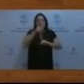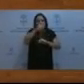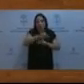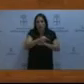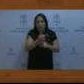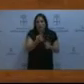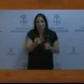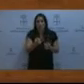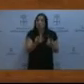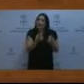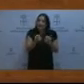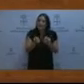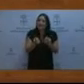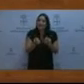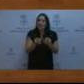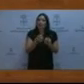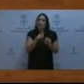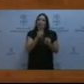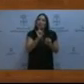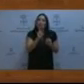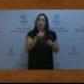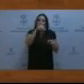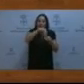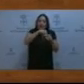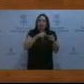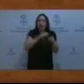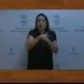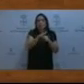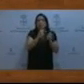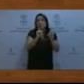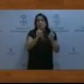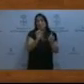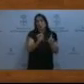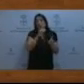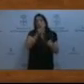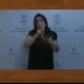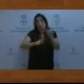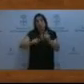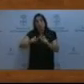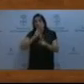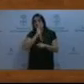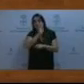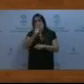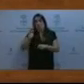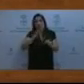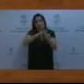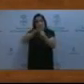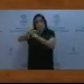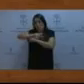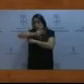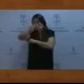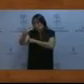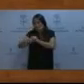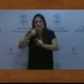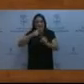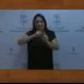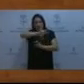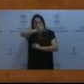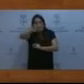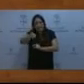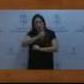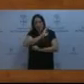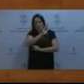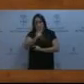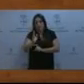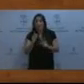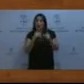que esta medida no se quede únicamente en el sector educativo, ya que existen personas perjudicadas en todos los sectores y categorías. Asturias